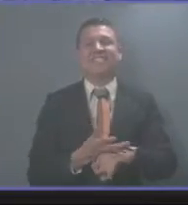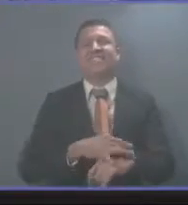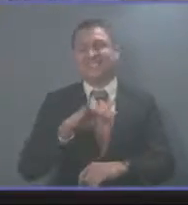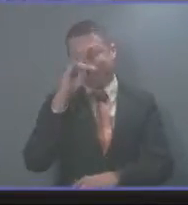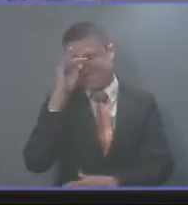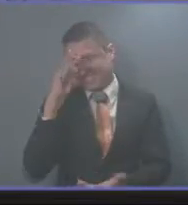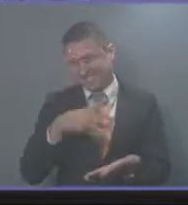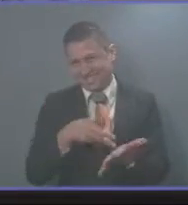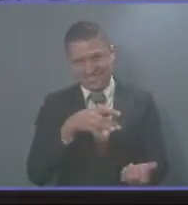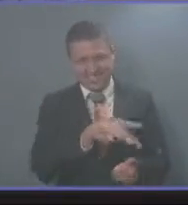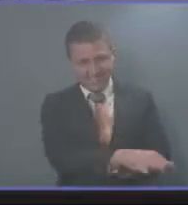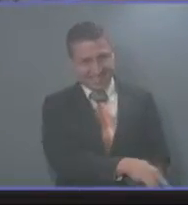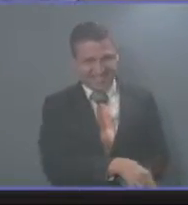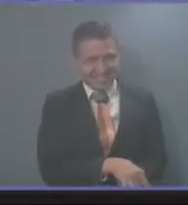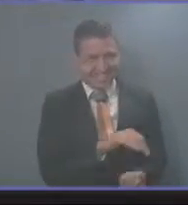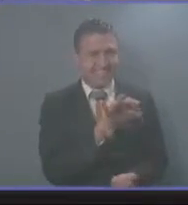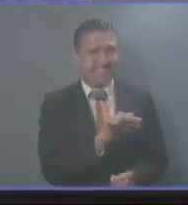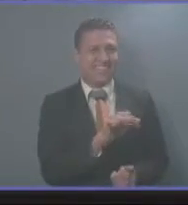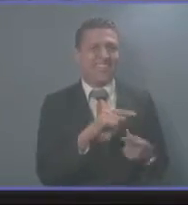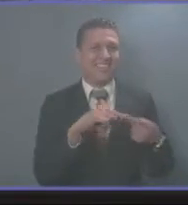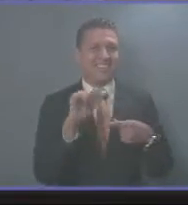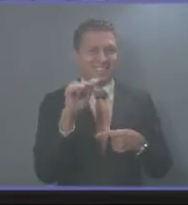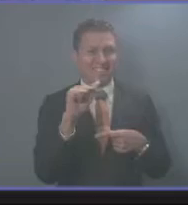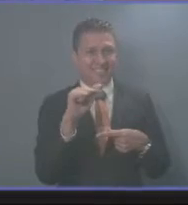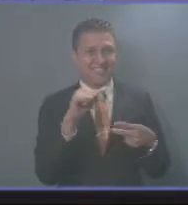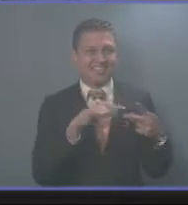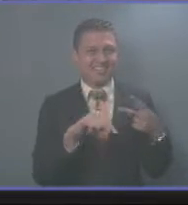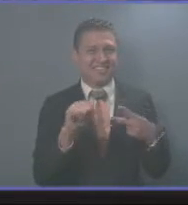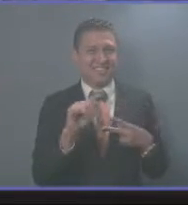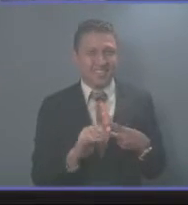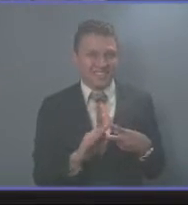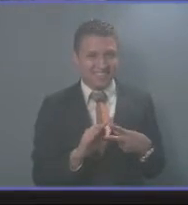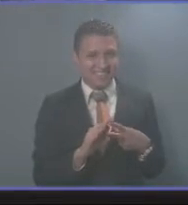los expedientes números, literal A,